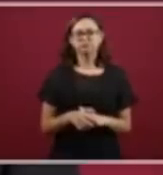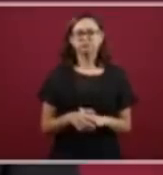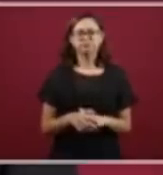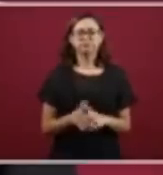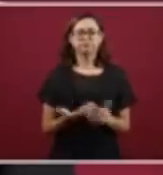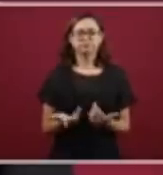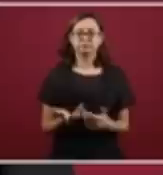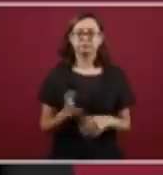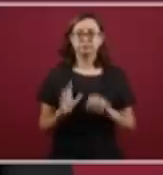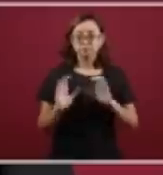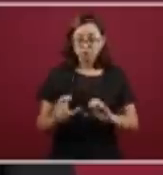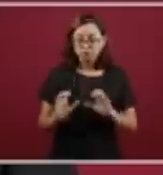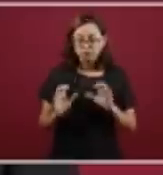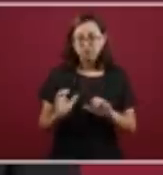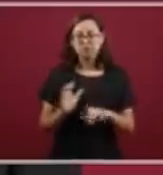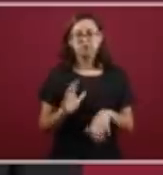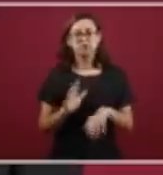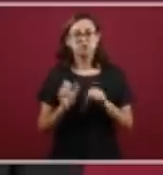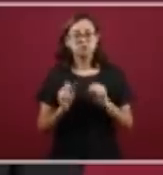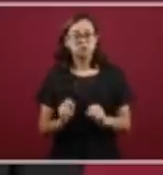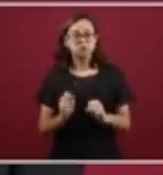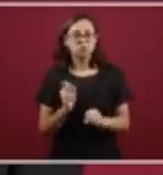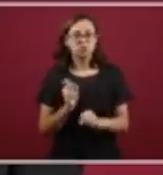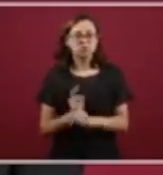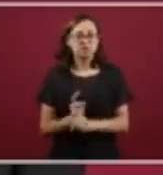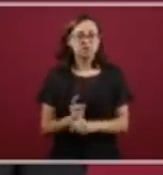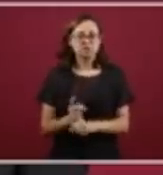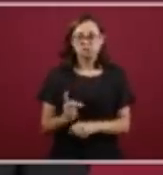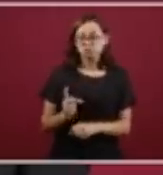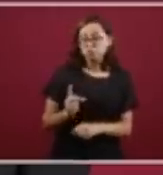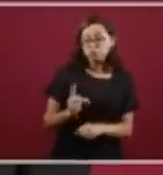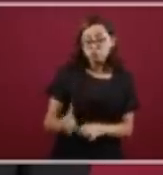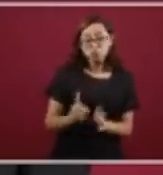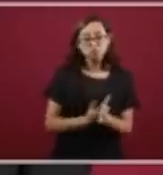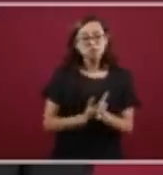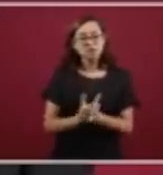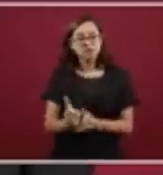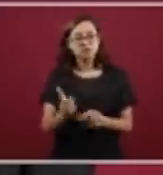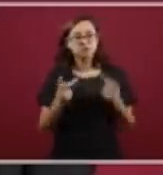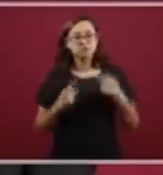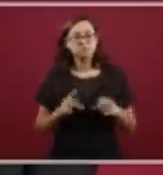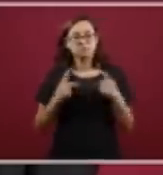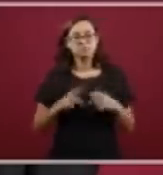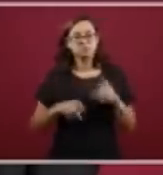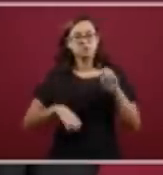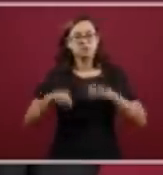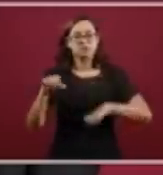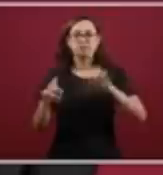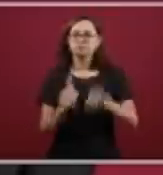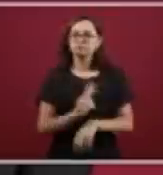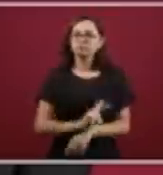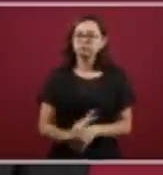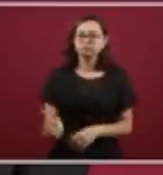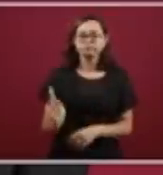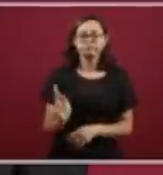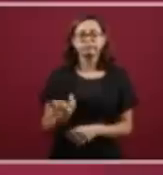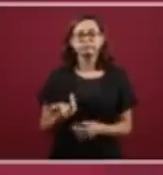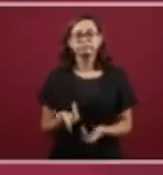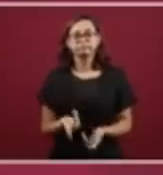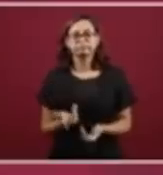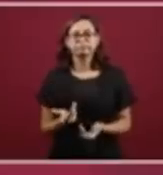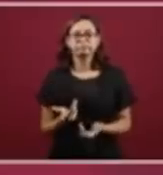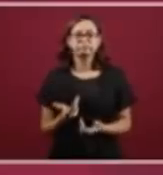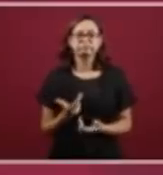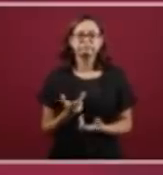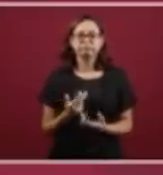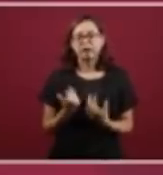seguridad de que es un derecho que tienen todos los adultos mayores del país, no es una dádiva,